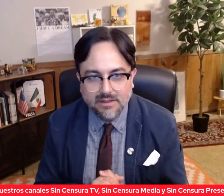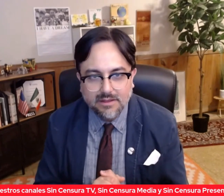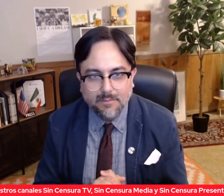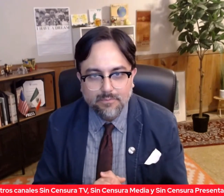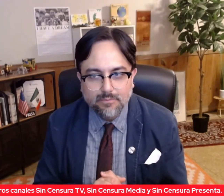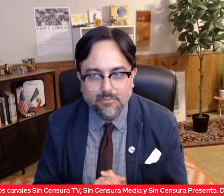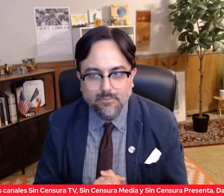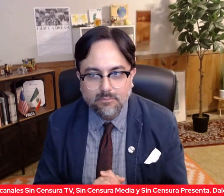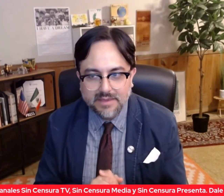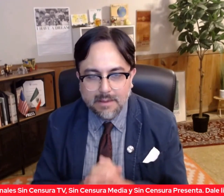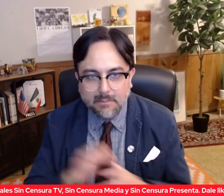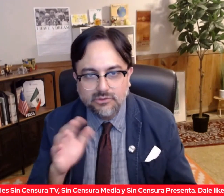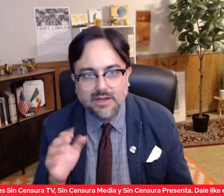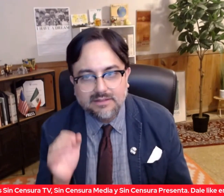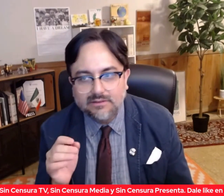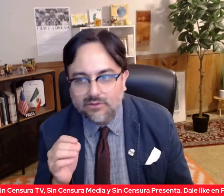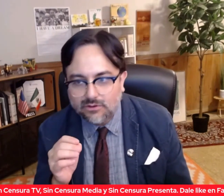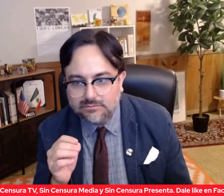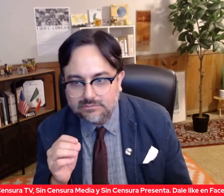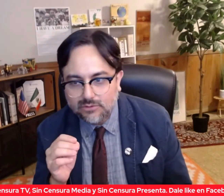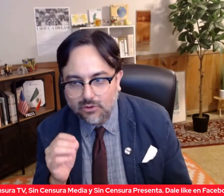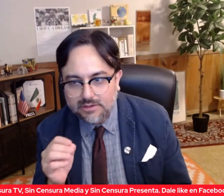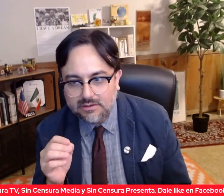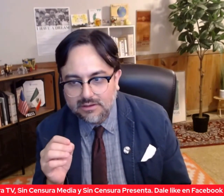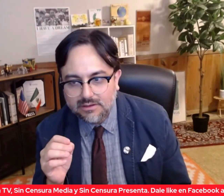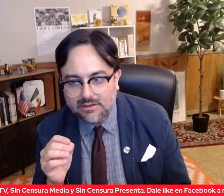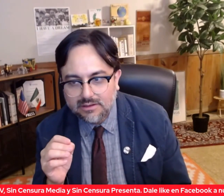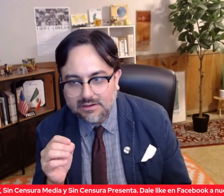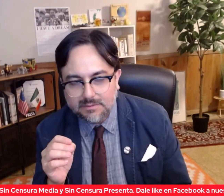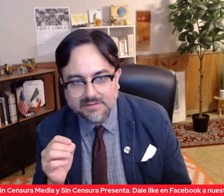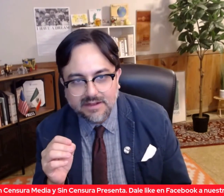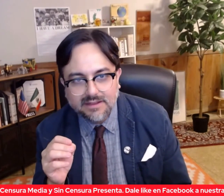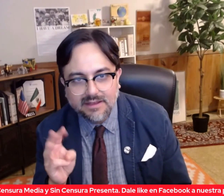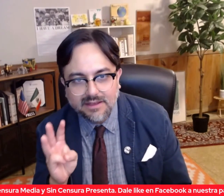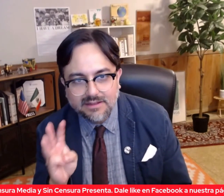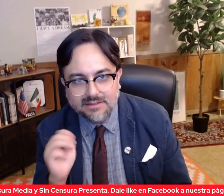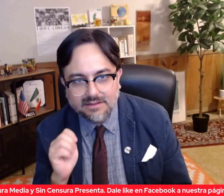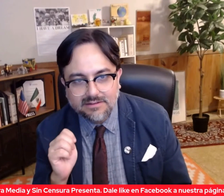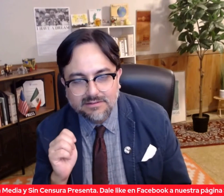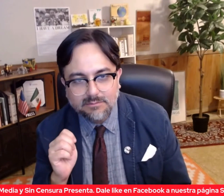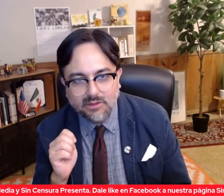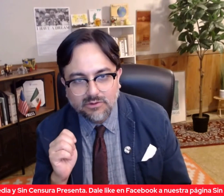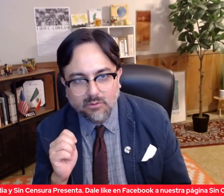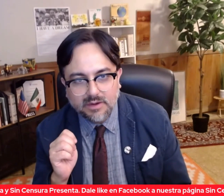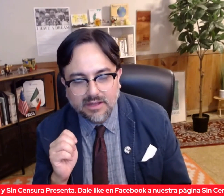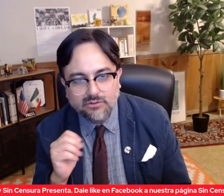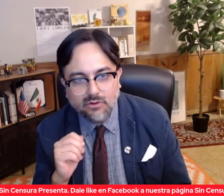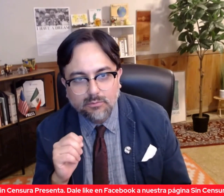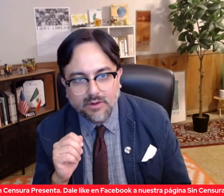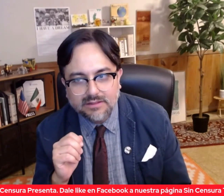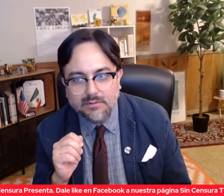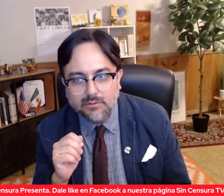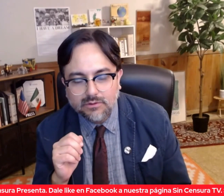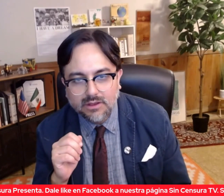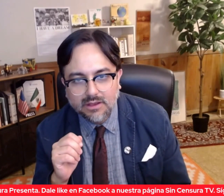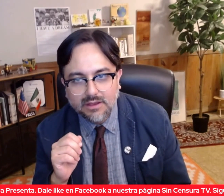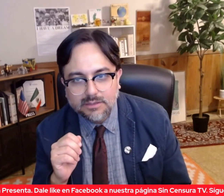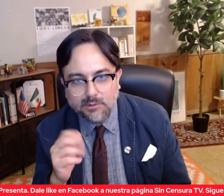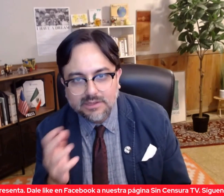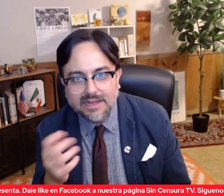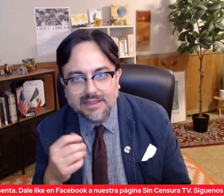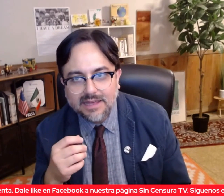don David. Me llama mucho la atención hoy revisar que en tres medios de comunicación